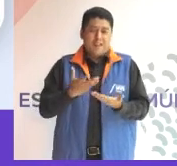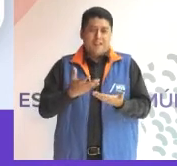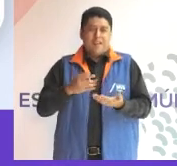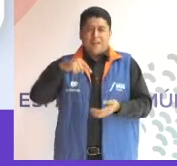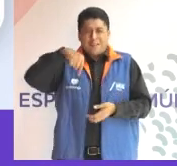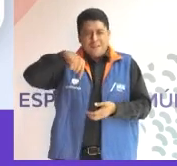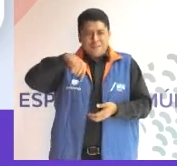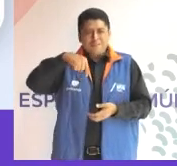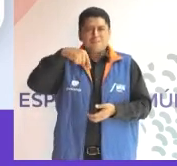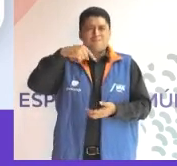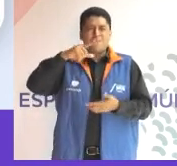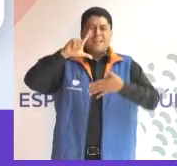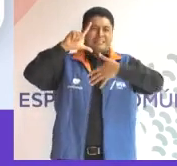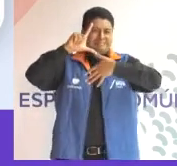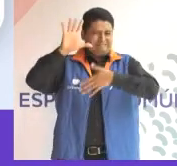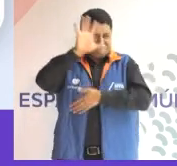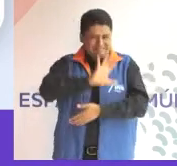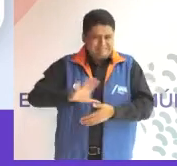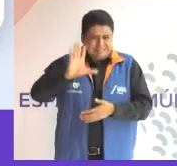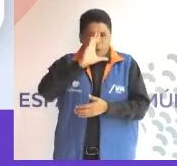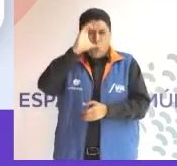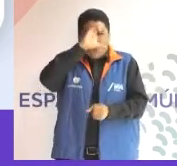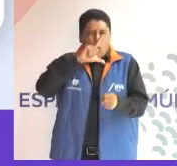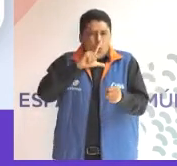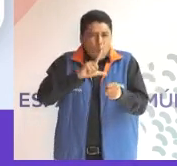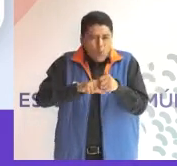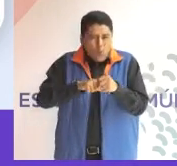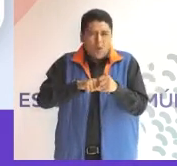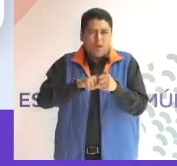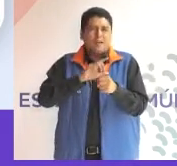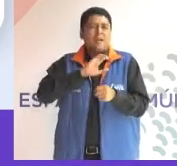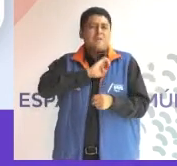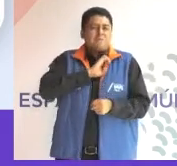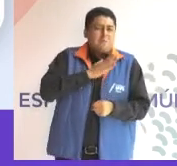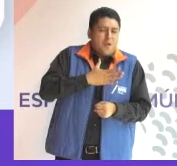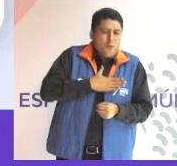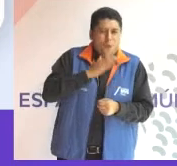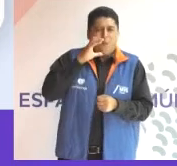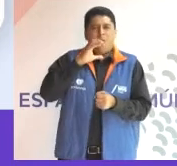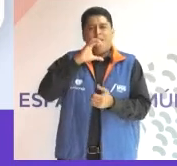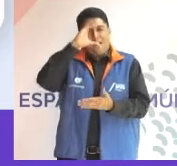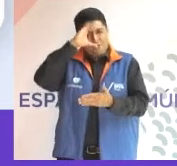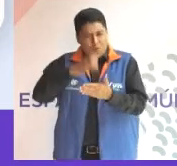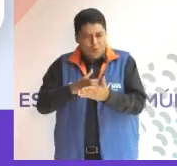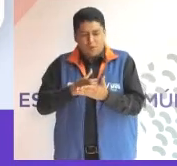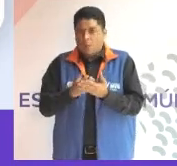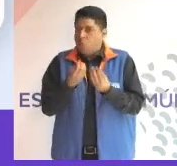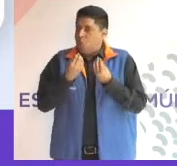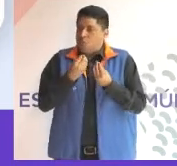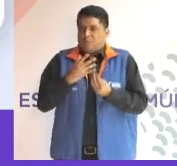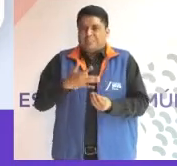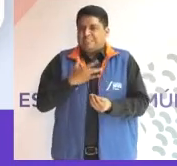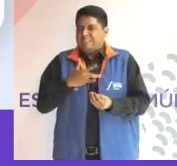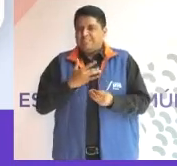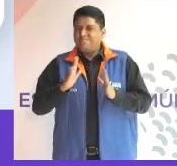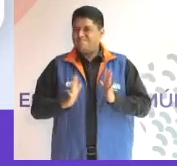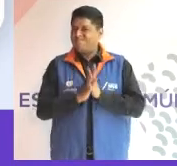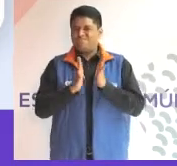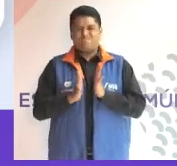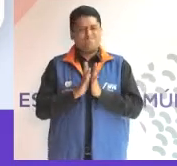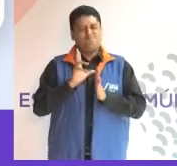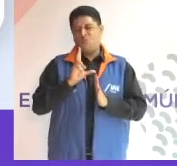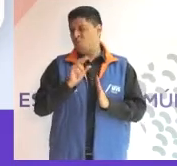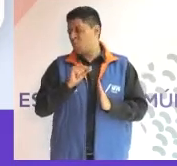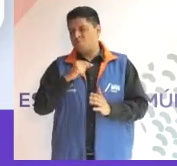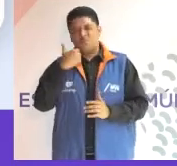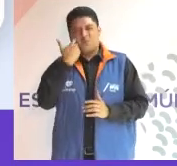el círculo virtuoso que generen no solo confianza en las organizaciones, sino su participación en ellas